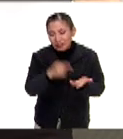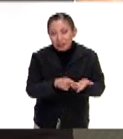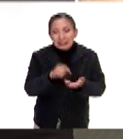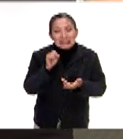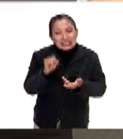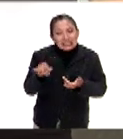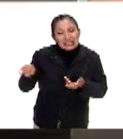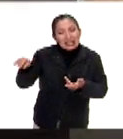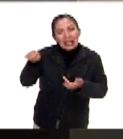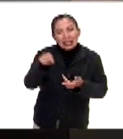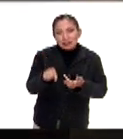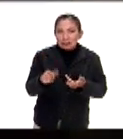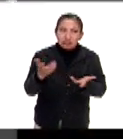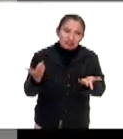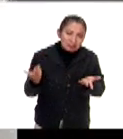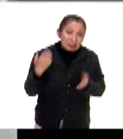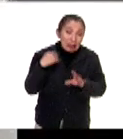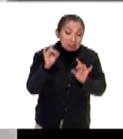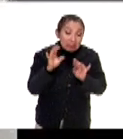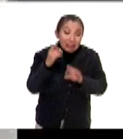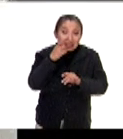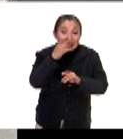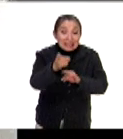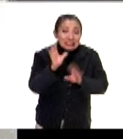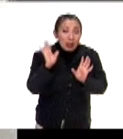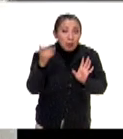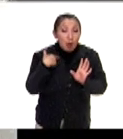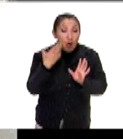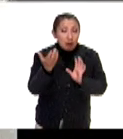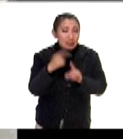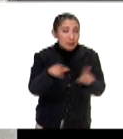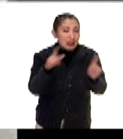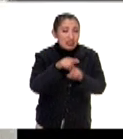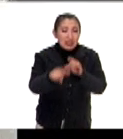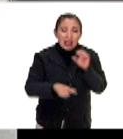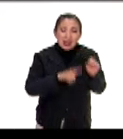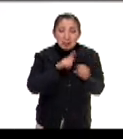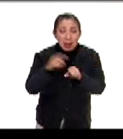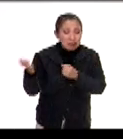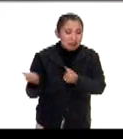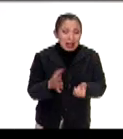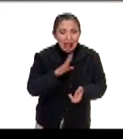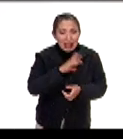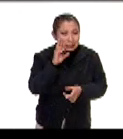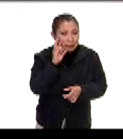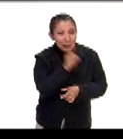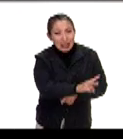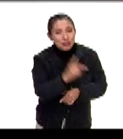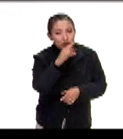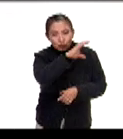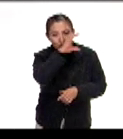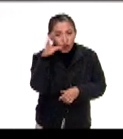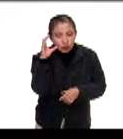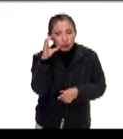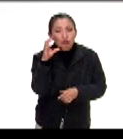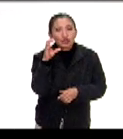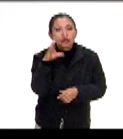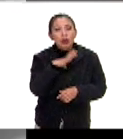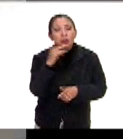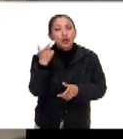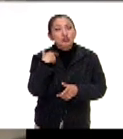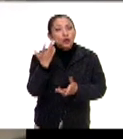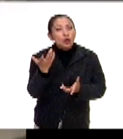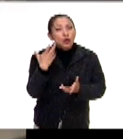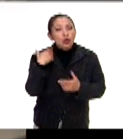Sí, ellos, o sea, por aquí desfilaron una enorme cantidad de fauna. Aparecen, por ejemplo, en sus fotografías con